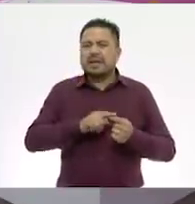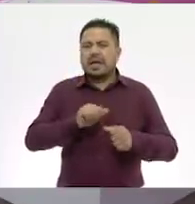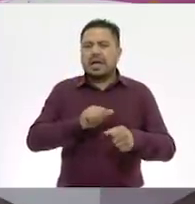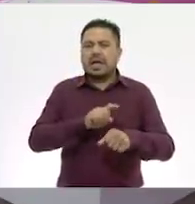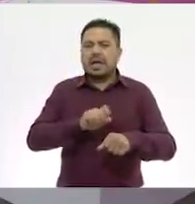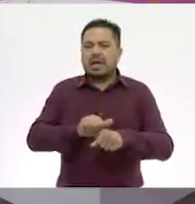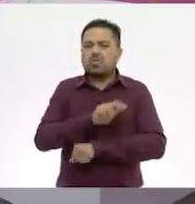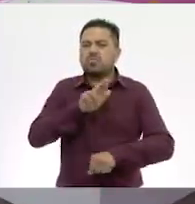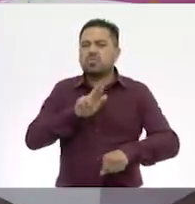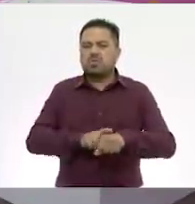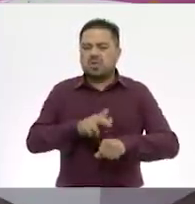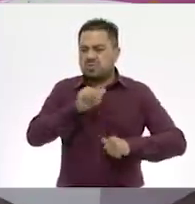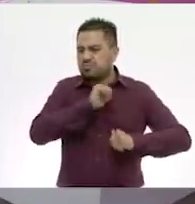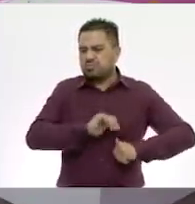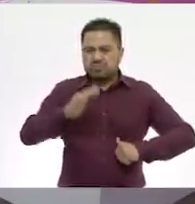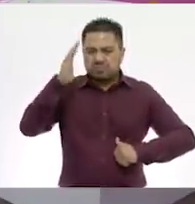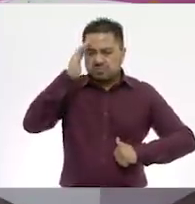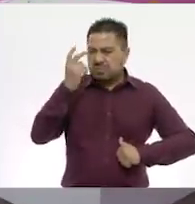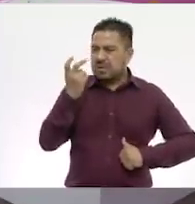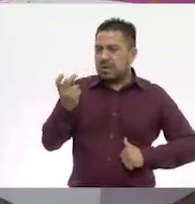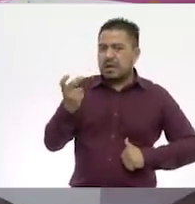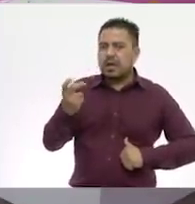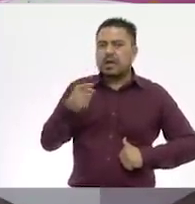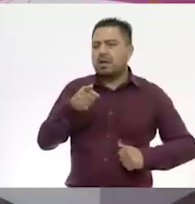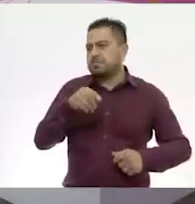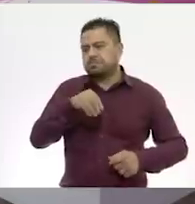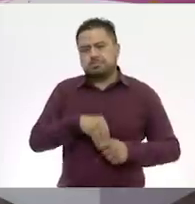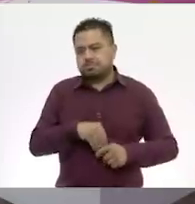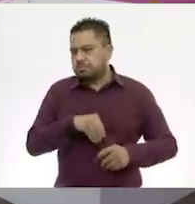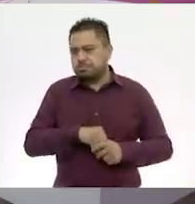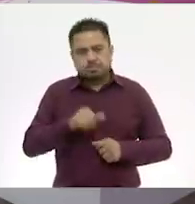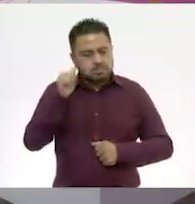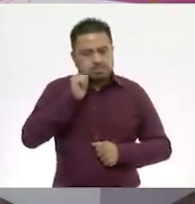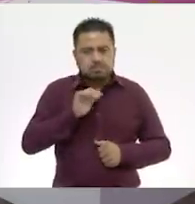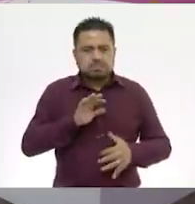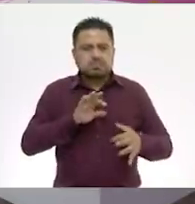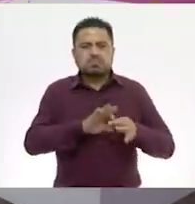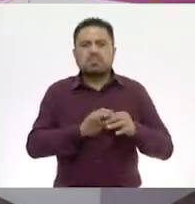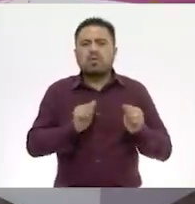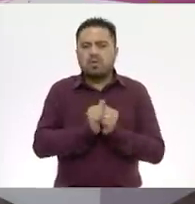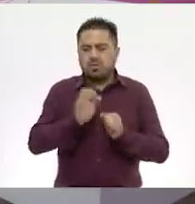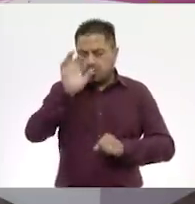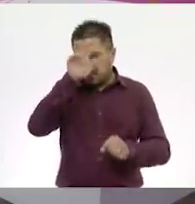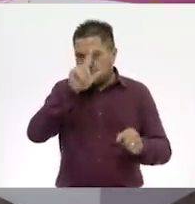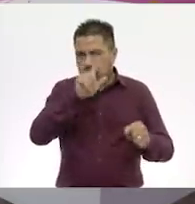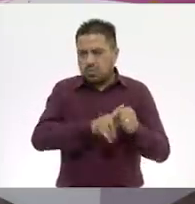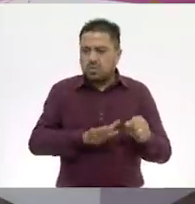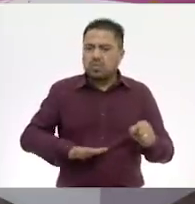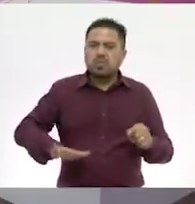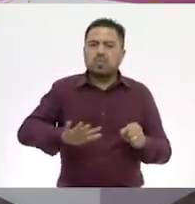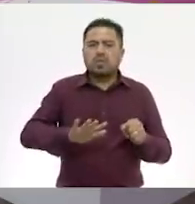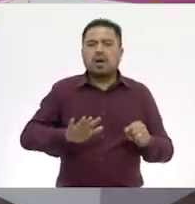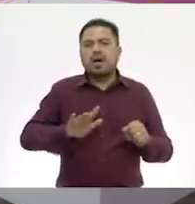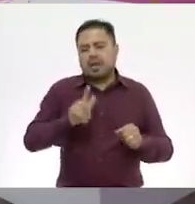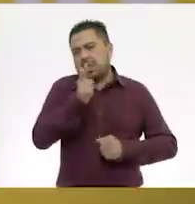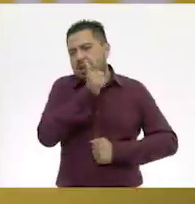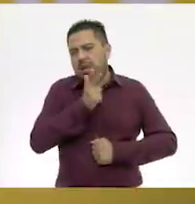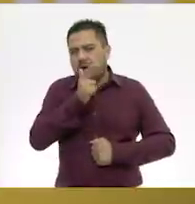un refrán. Esto significa que son anónimos, ¿verdad? Pertenecen a la cultura de una